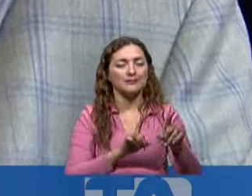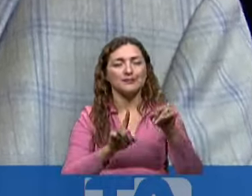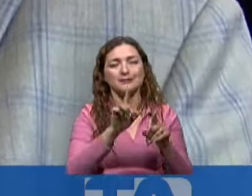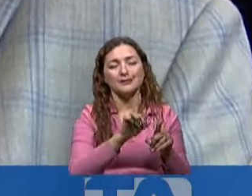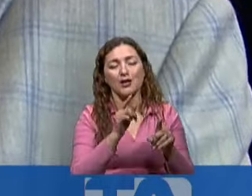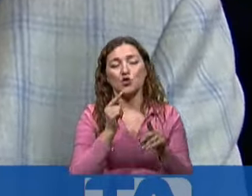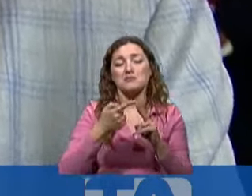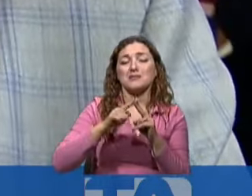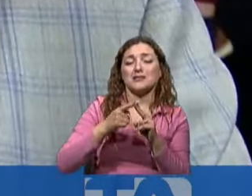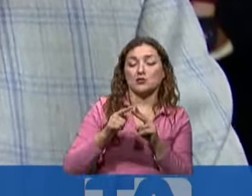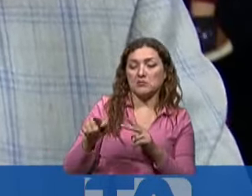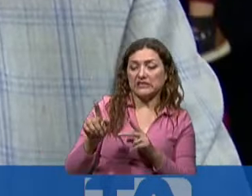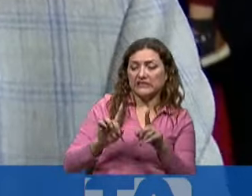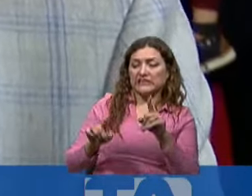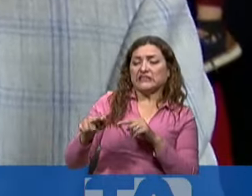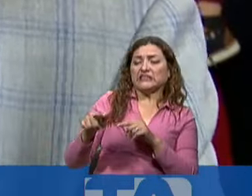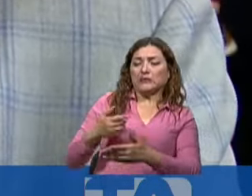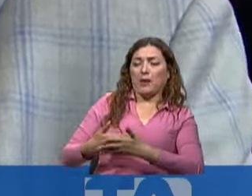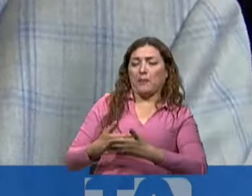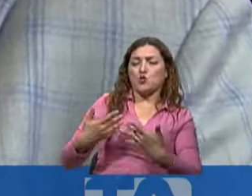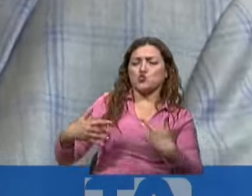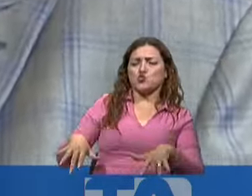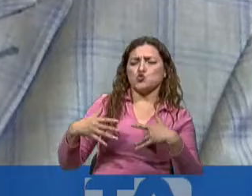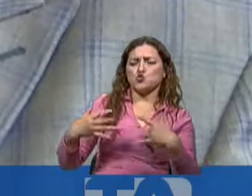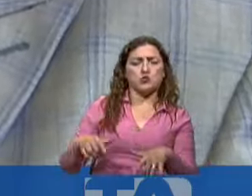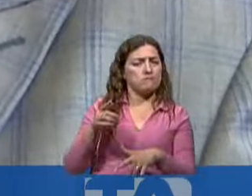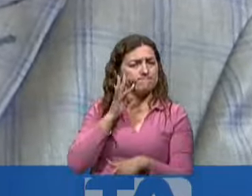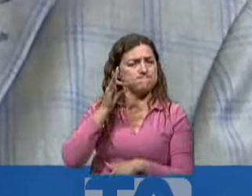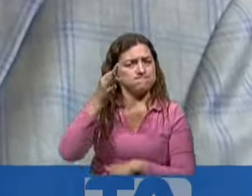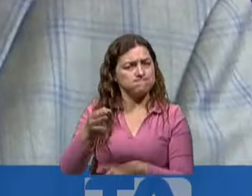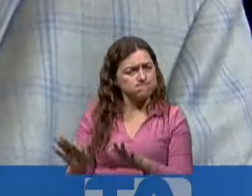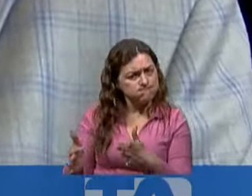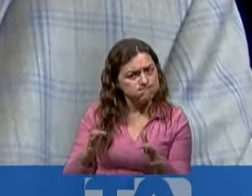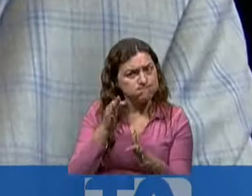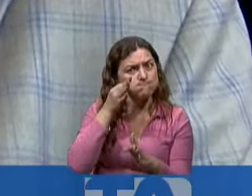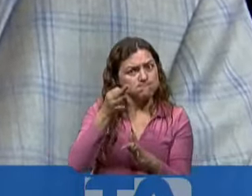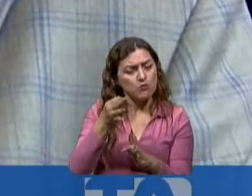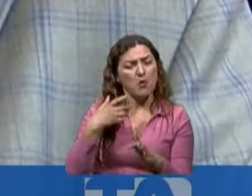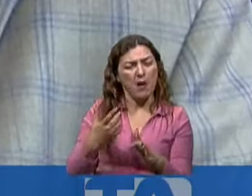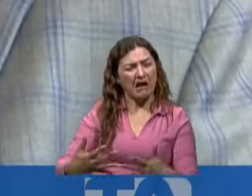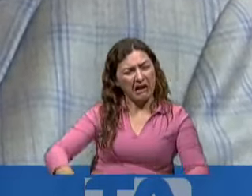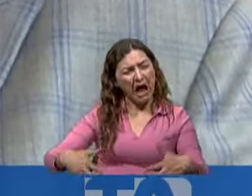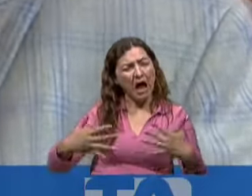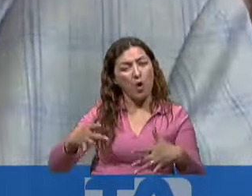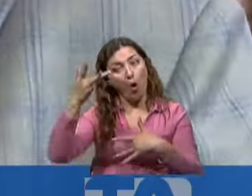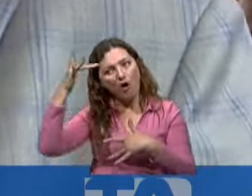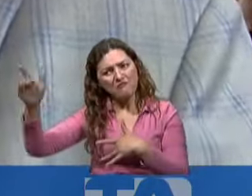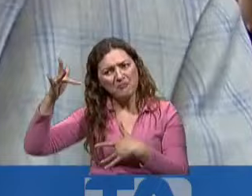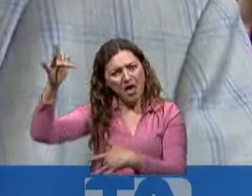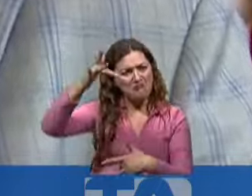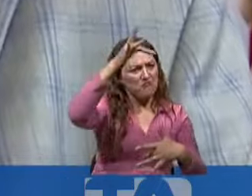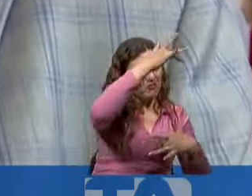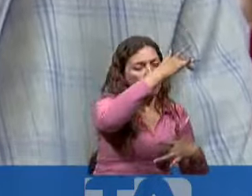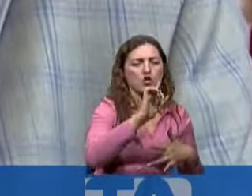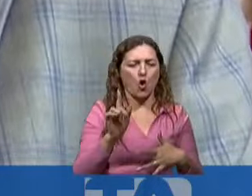diagnóstico desde sus inicios para evitar la presentación de secuelas o de enfermedades colaterales.